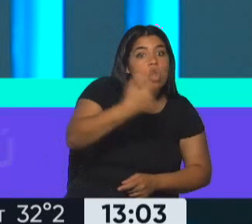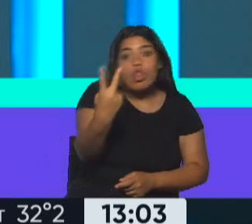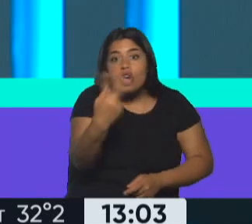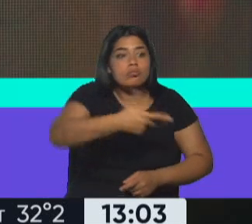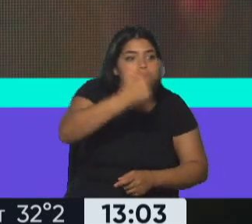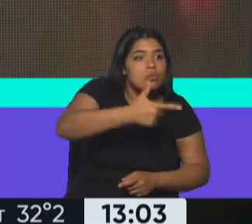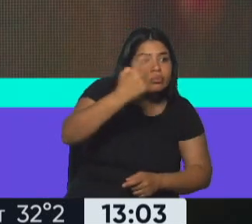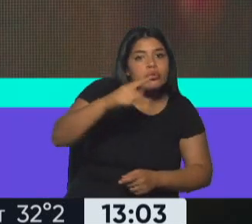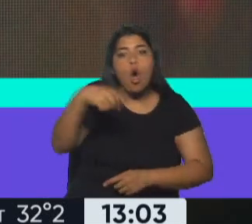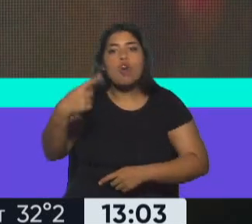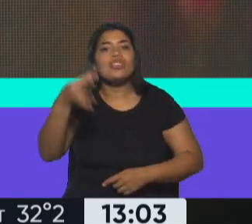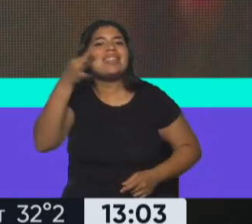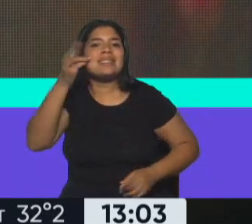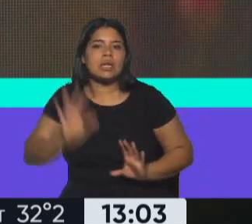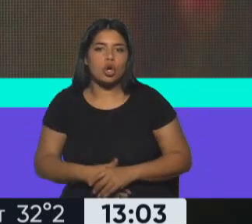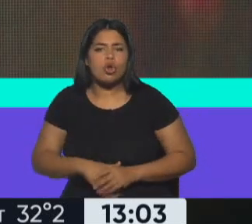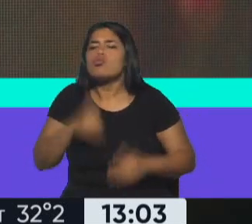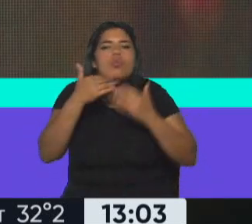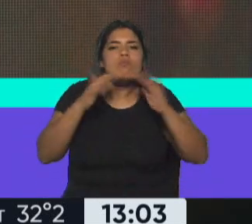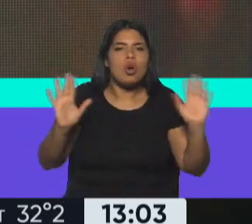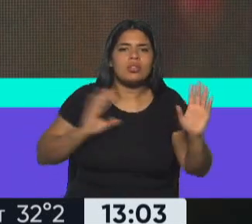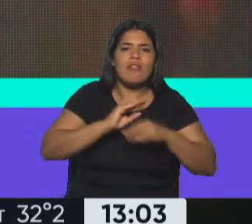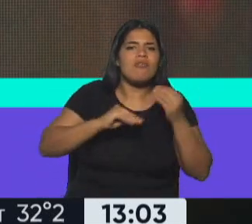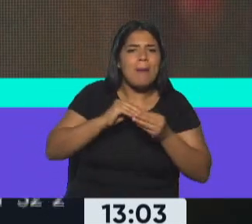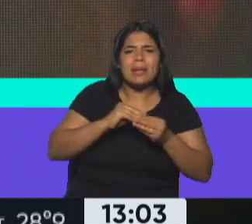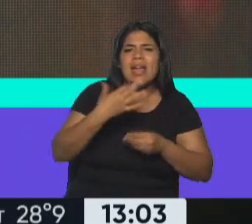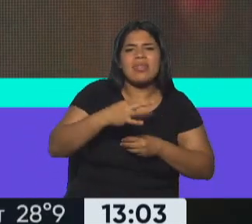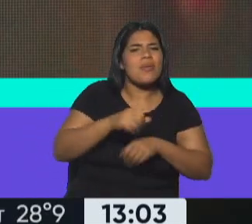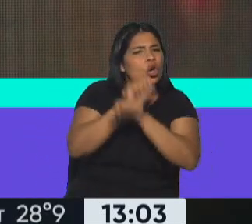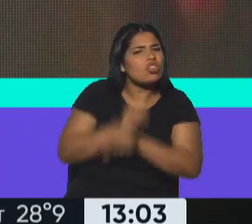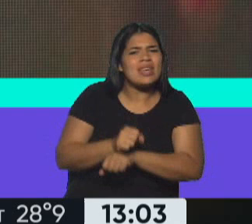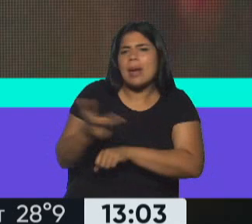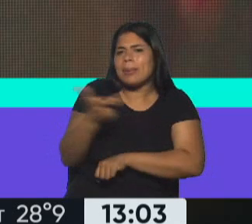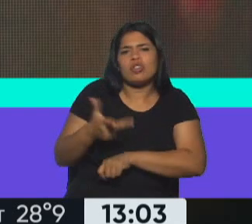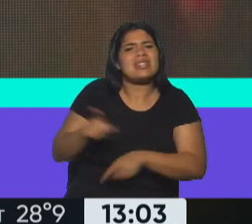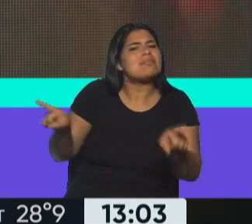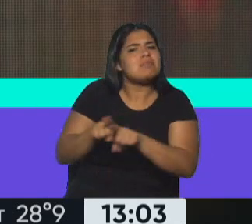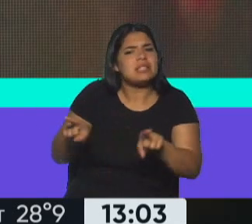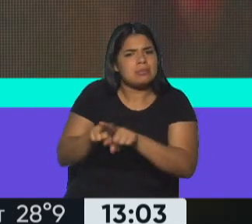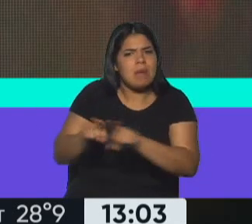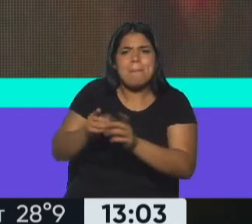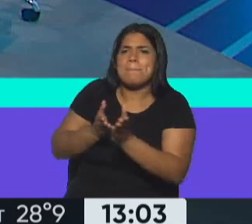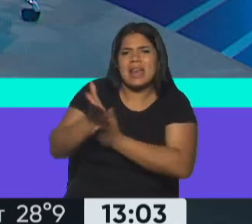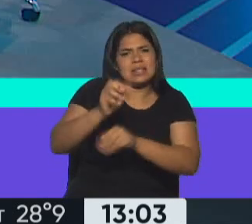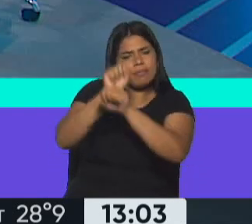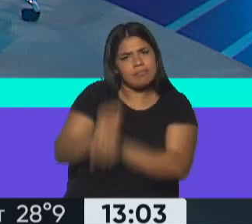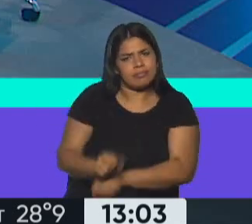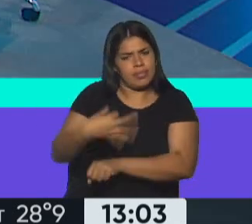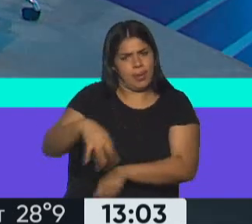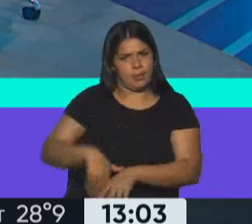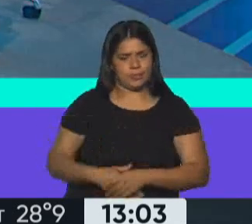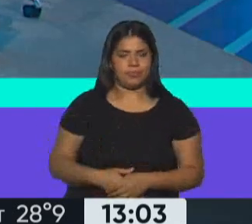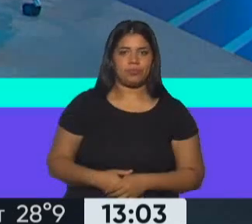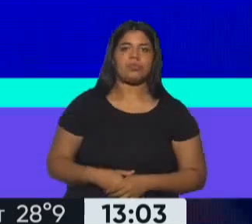importa la familia la verdad tienen que pedir la misma condena y tiene que ser perpetua para los tres hace veinte años era